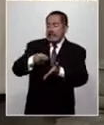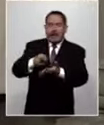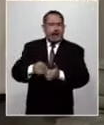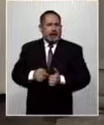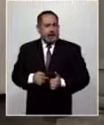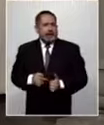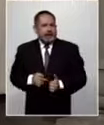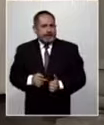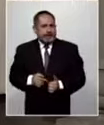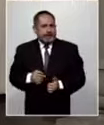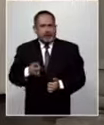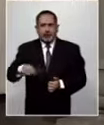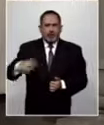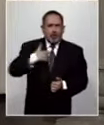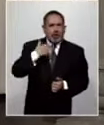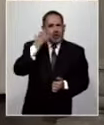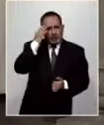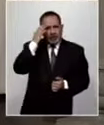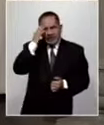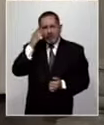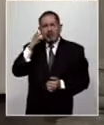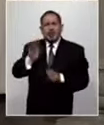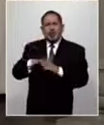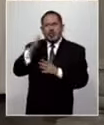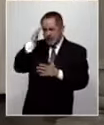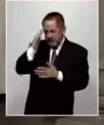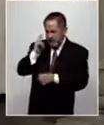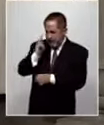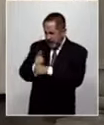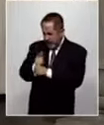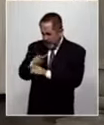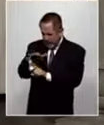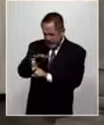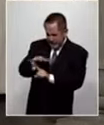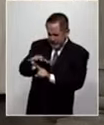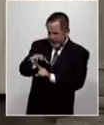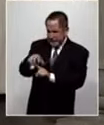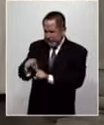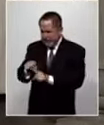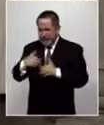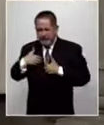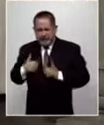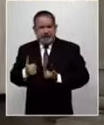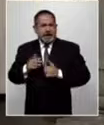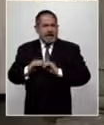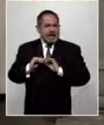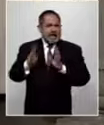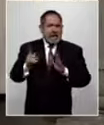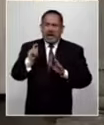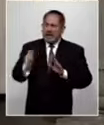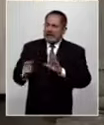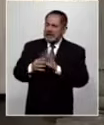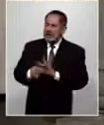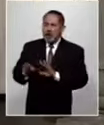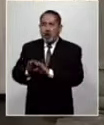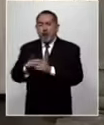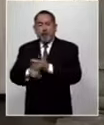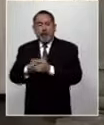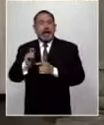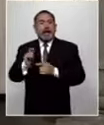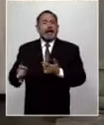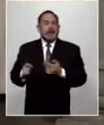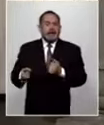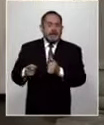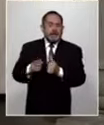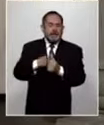lo podemos conocer, lo podemos interpretar, podemos hacer referencia a ello si